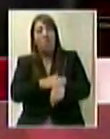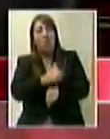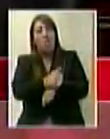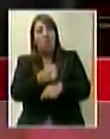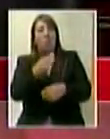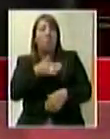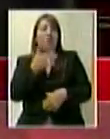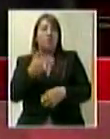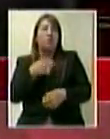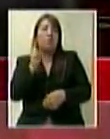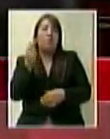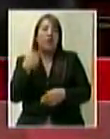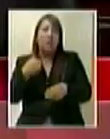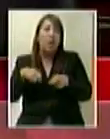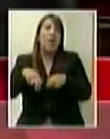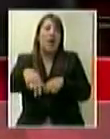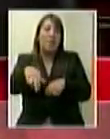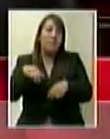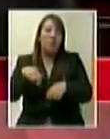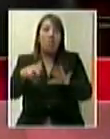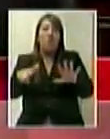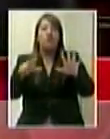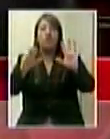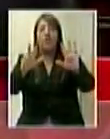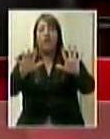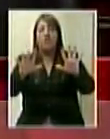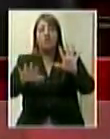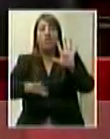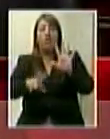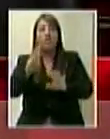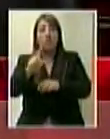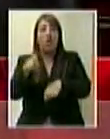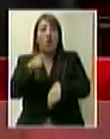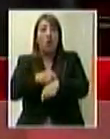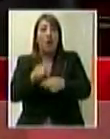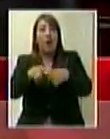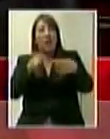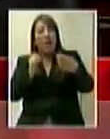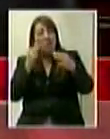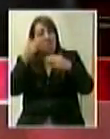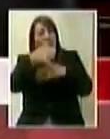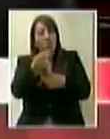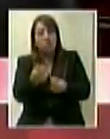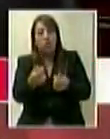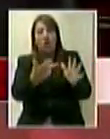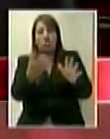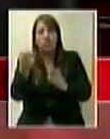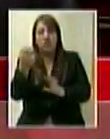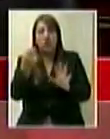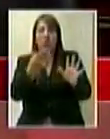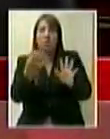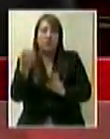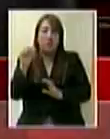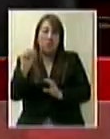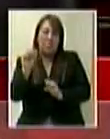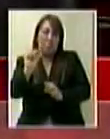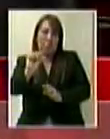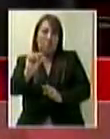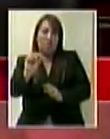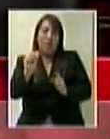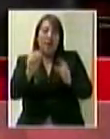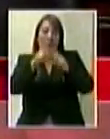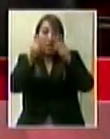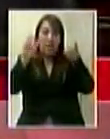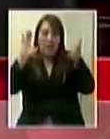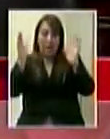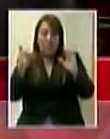pobre docente que tiene que caminar 8, 10, 12 horas al campo porque simplemente y por un sueldo de 800 o 900 soles. La gran